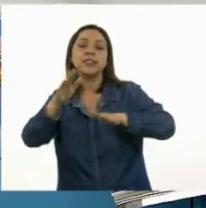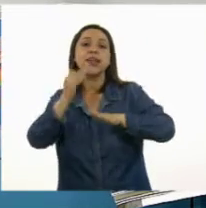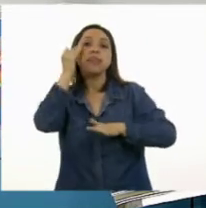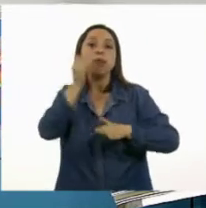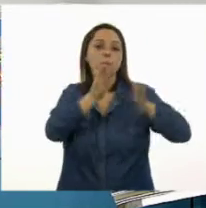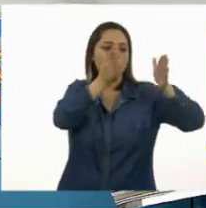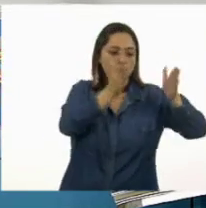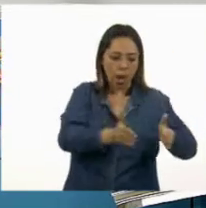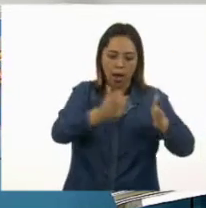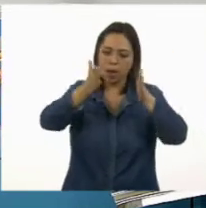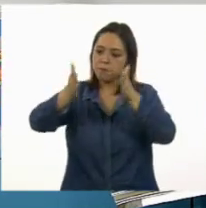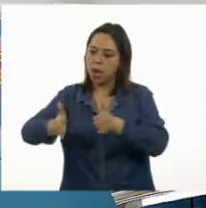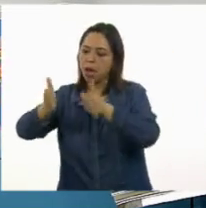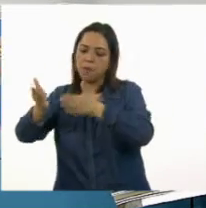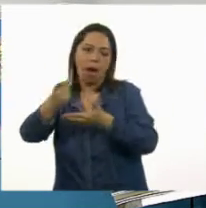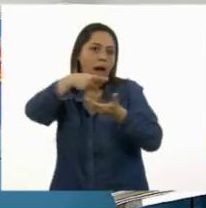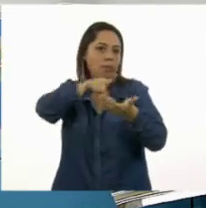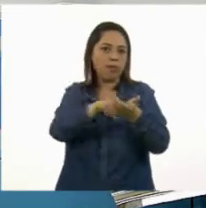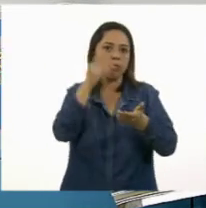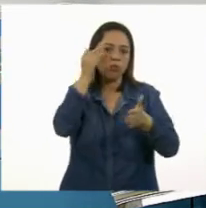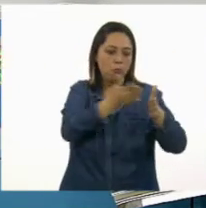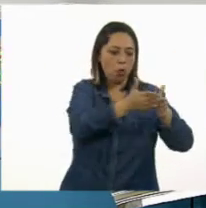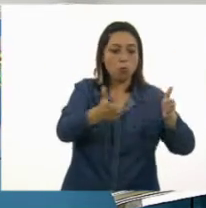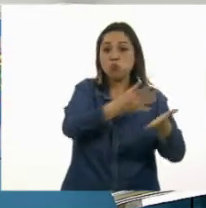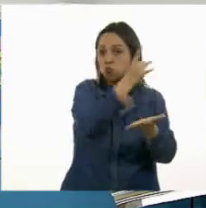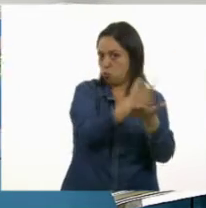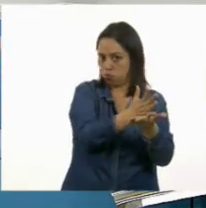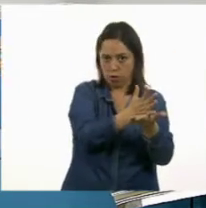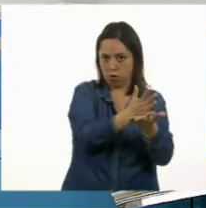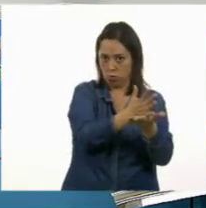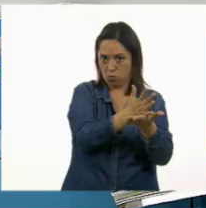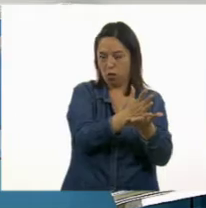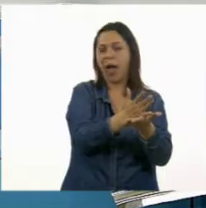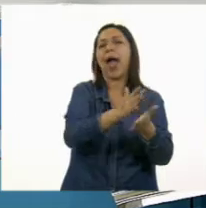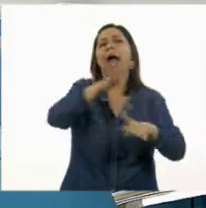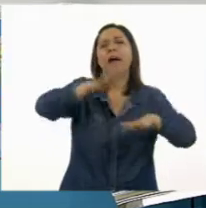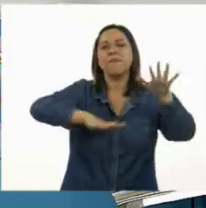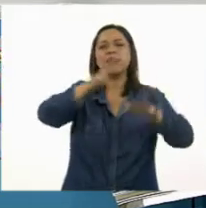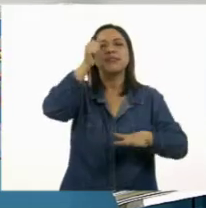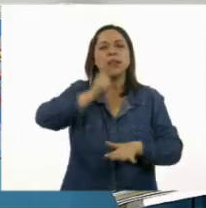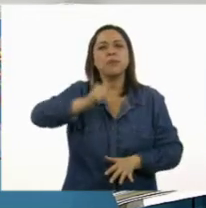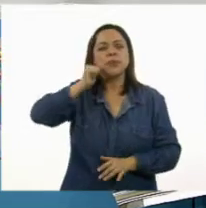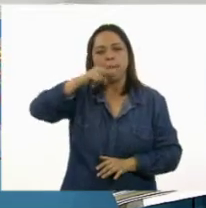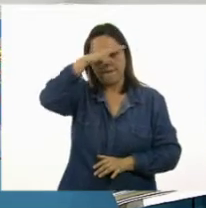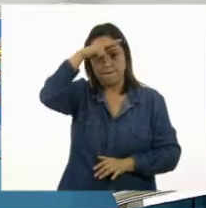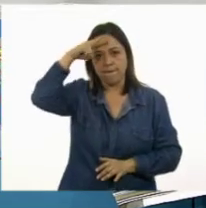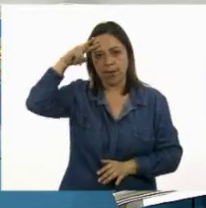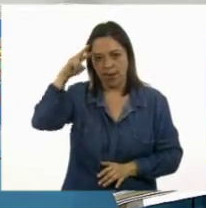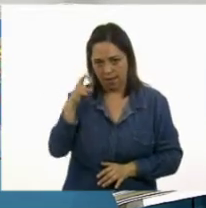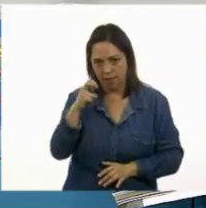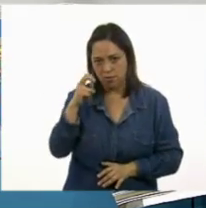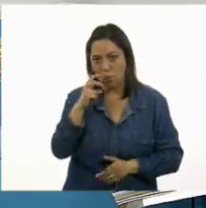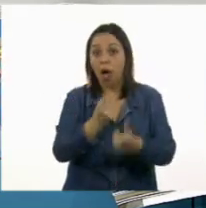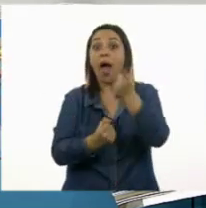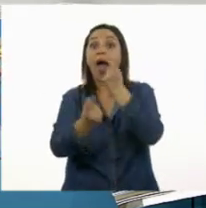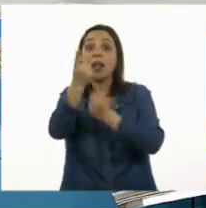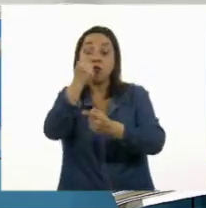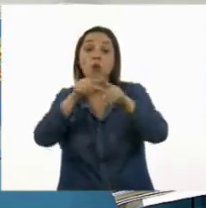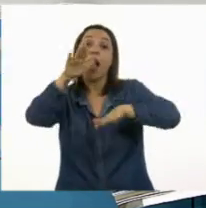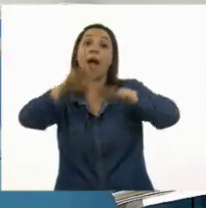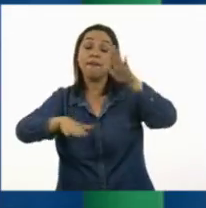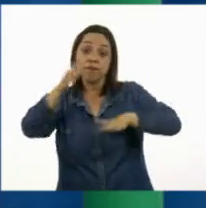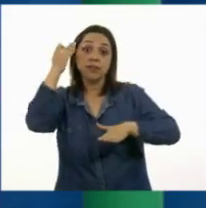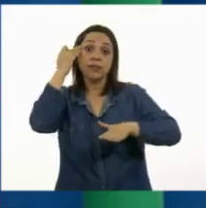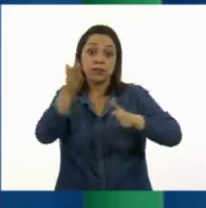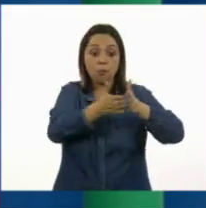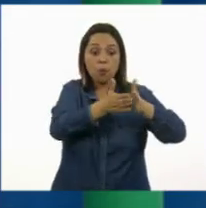solo sucede en alguna estación del año. Por lo general, en verano, aunque hay lugares donde también llueve en invierno.